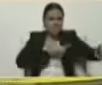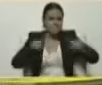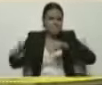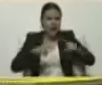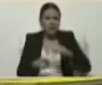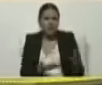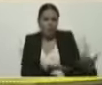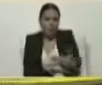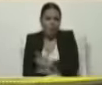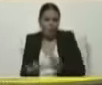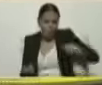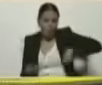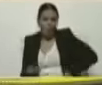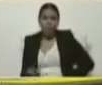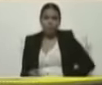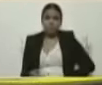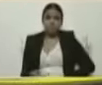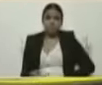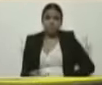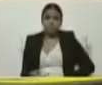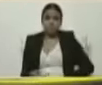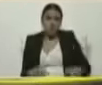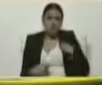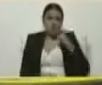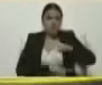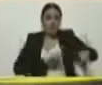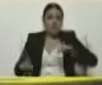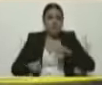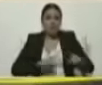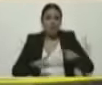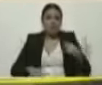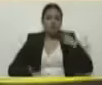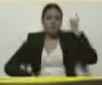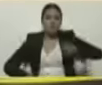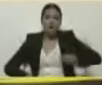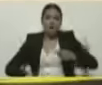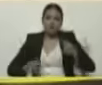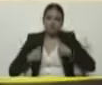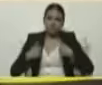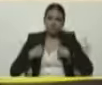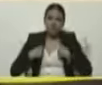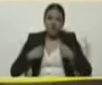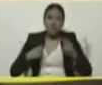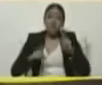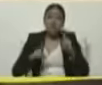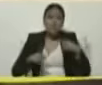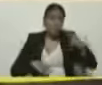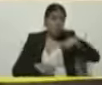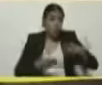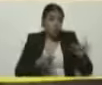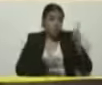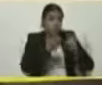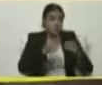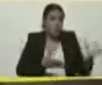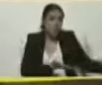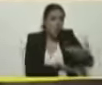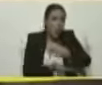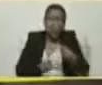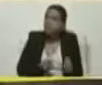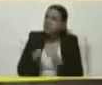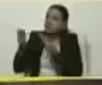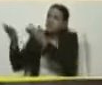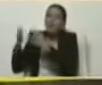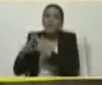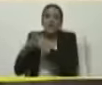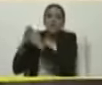hacer sus tropelías y para entregar definitivamente, como entregar un sitio, el